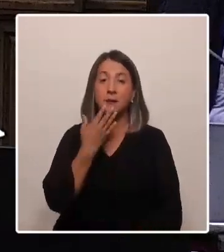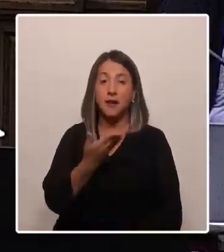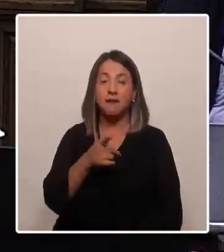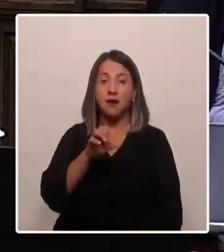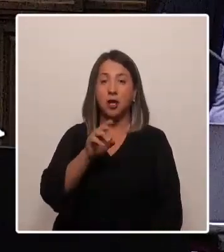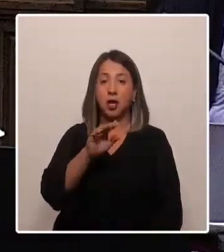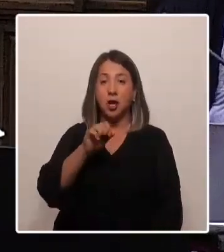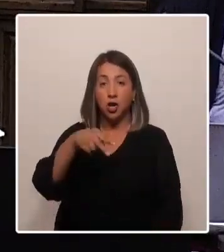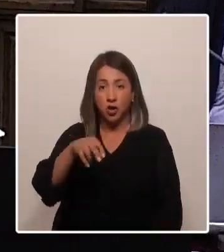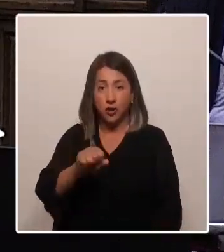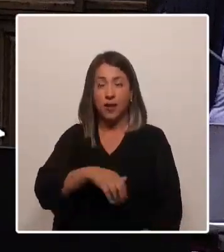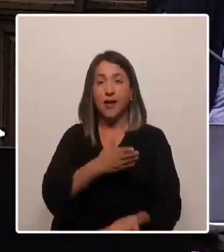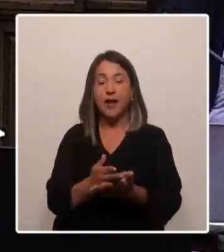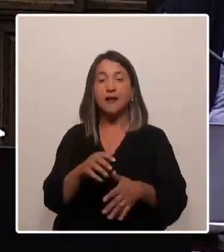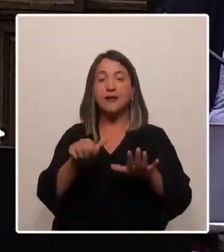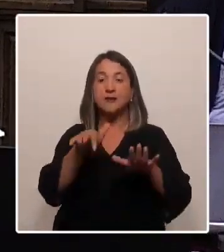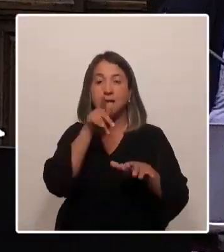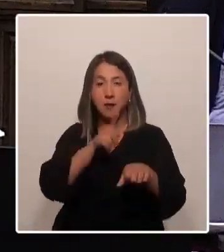Céspedes, hasta por 6 minutos.